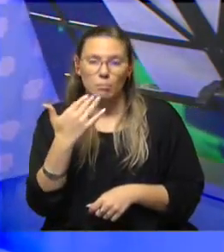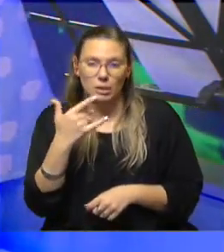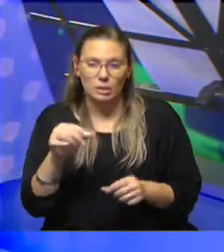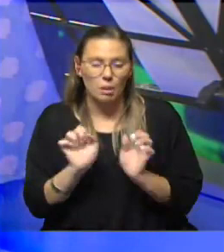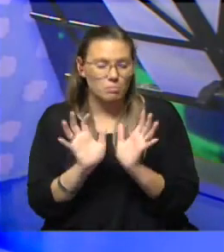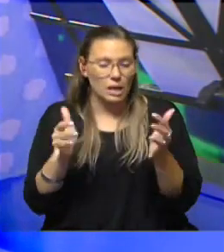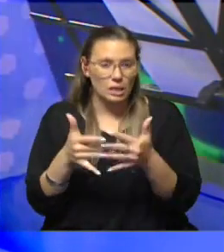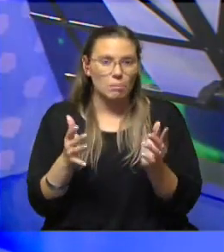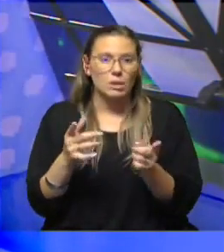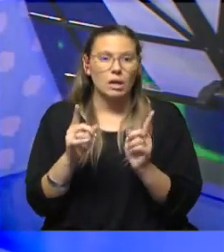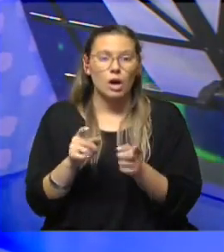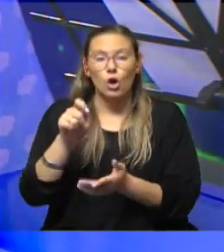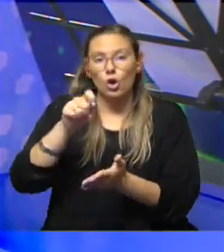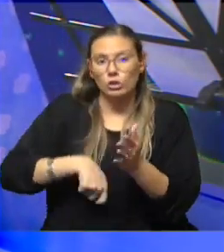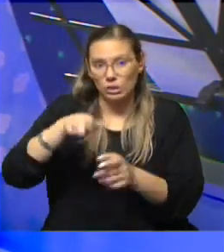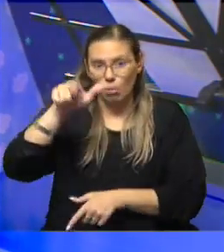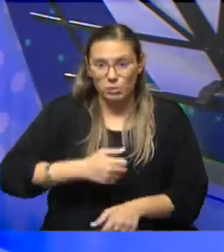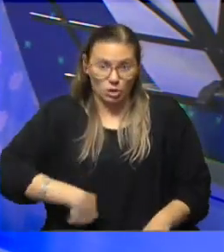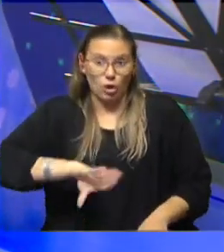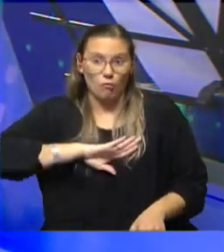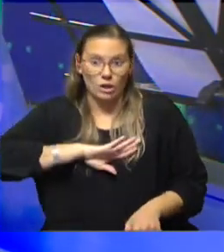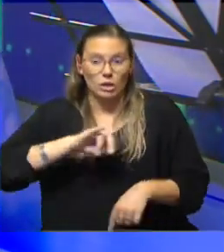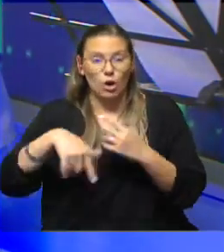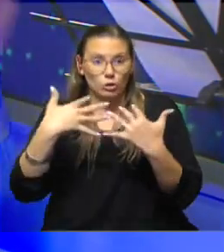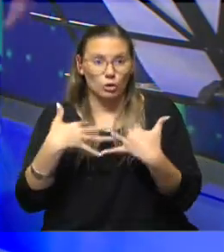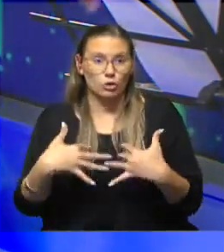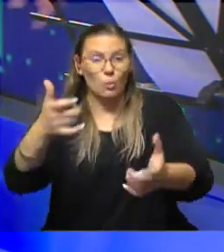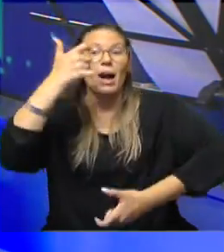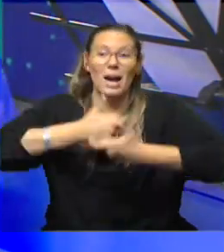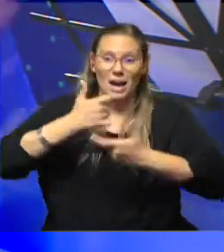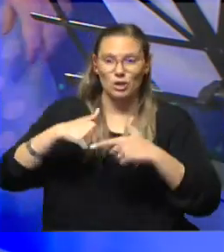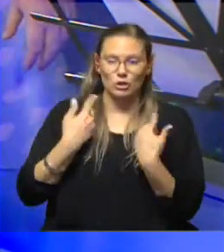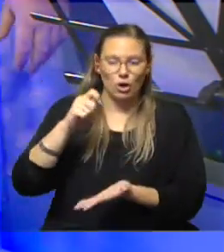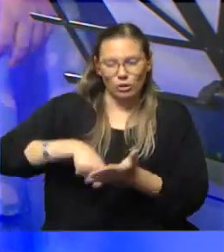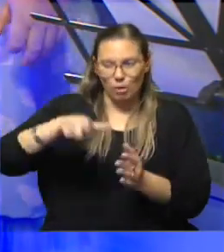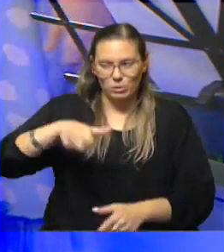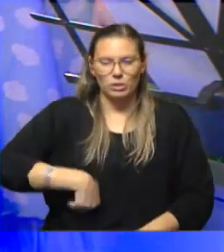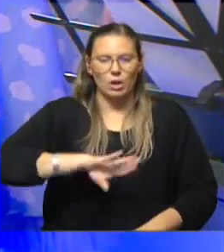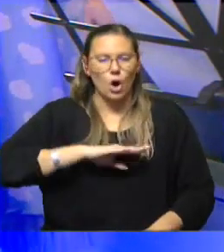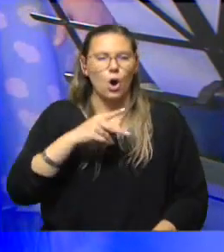pandemia. Contratamos gente para que se ofenda, así como otros shows contratan gente para que se ría, nosotros contratamos gente para que se ofenda.